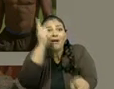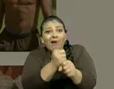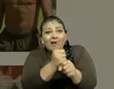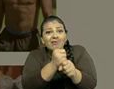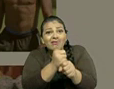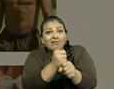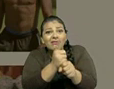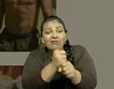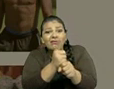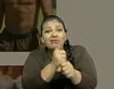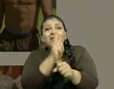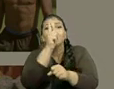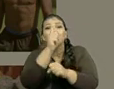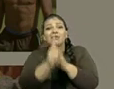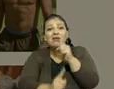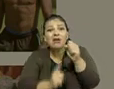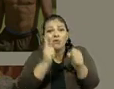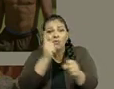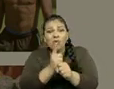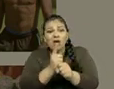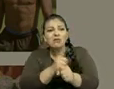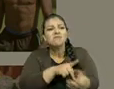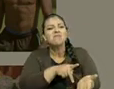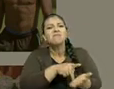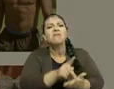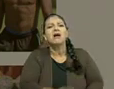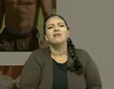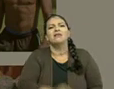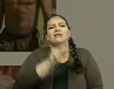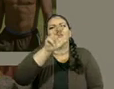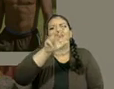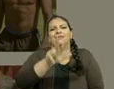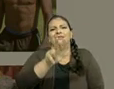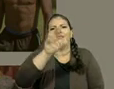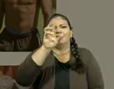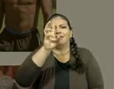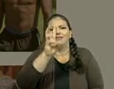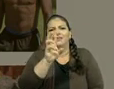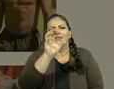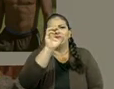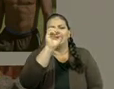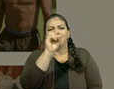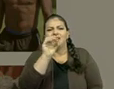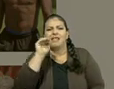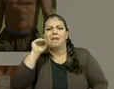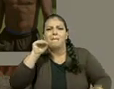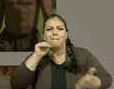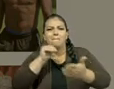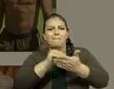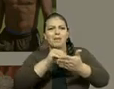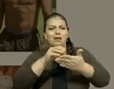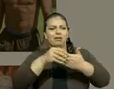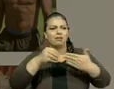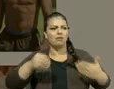$360,000 anual. Chuta, está bueno eso. Ya está para pagar el presupuesto, la deuda externa, ¿ves? Deuda externa. ¡Qué barbaridad!